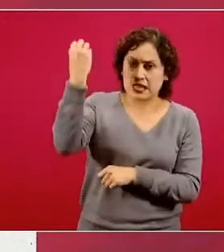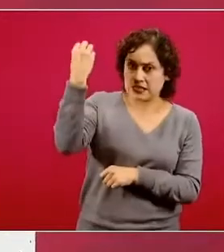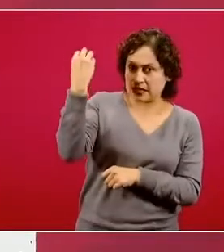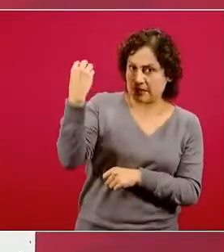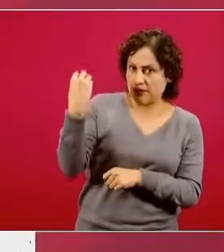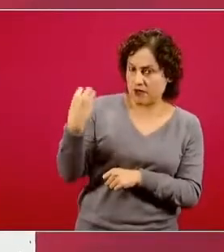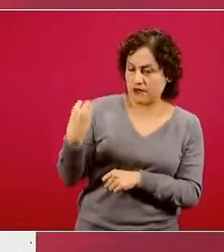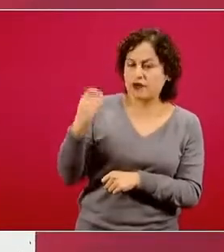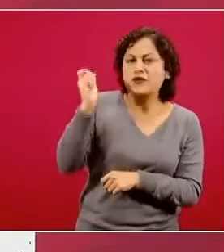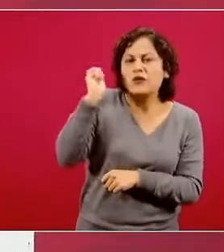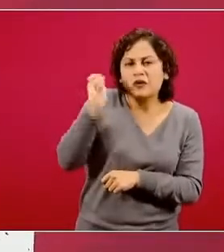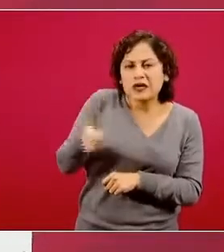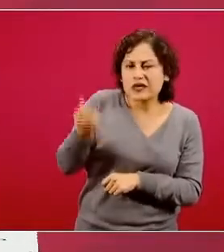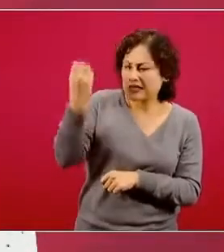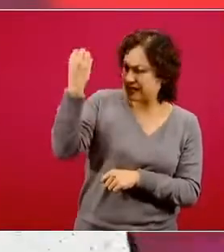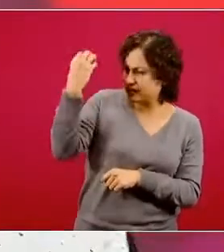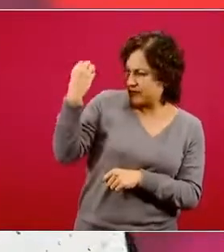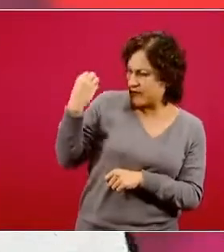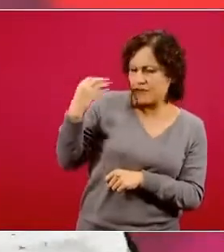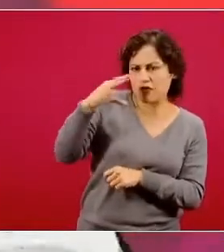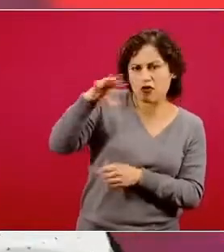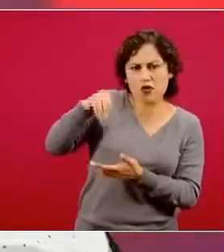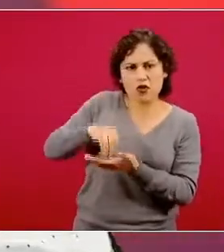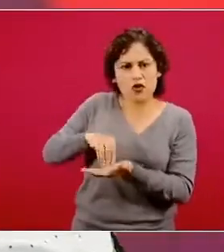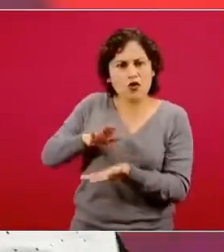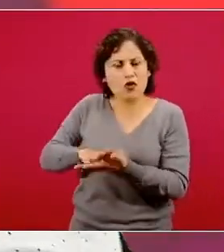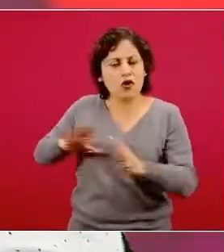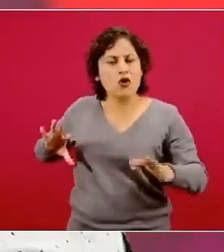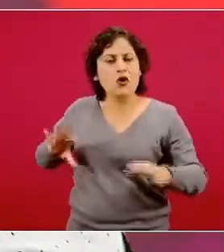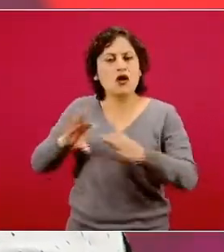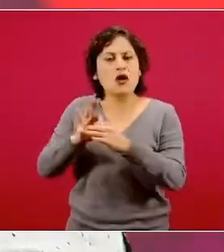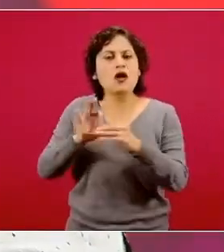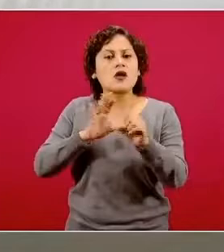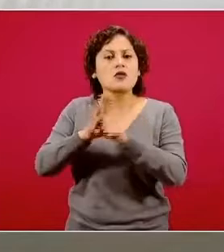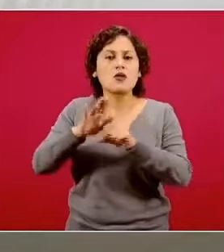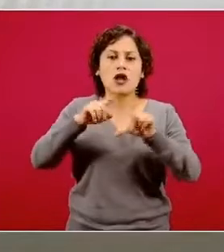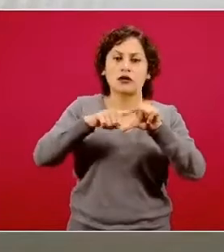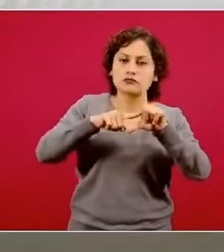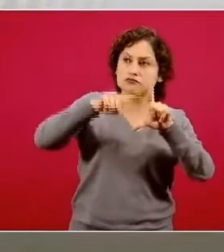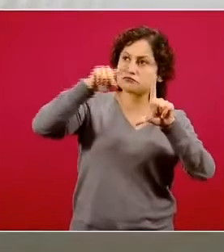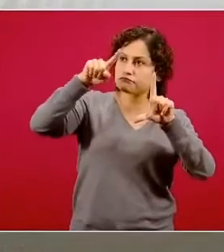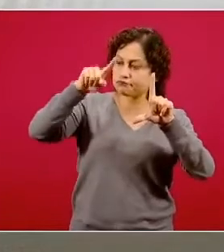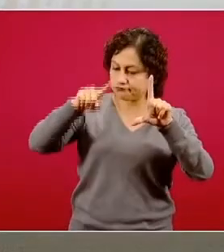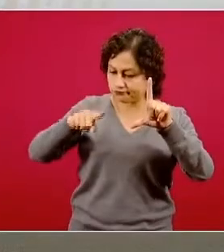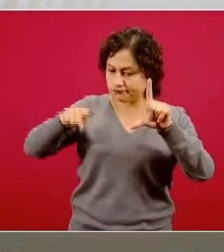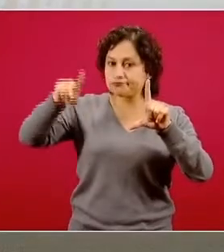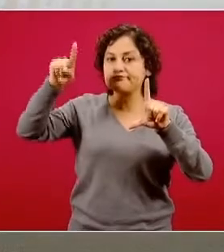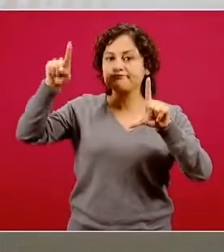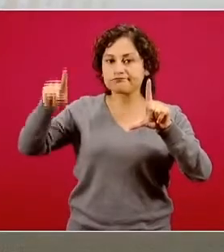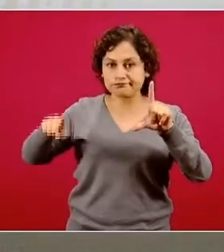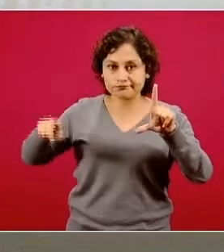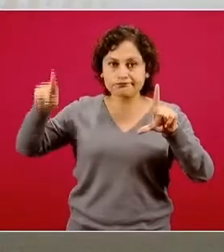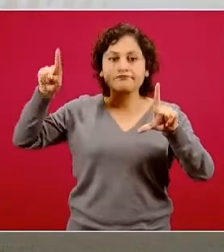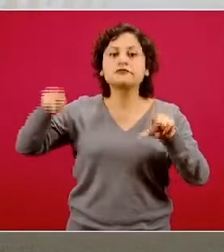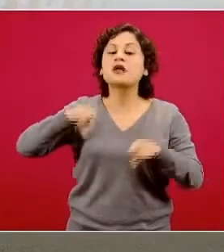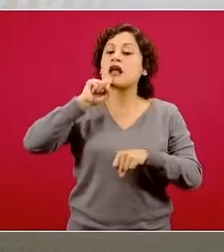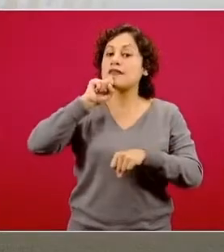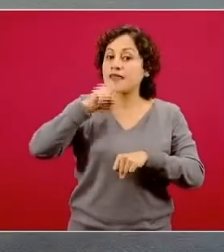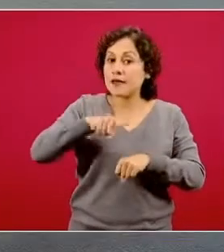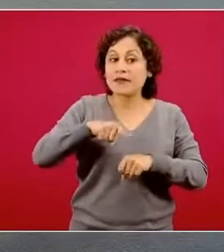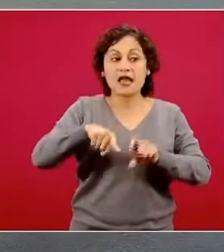que ve, lo que estima es la curva epidémica, si va para abajo, si va para arriba, la positividad, la